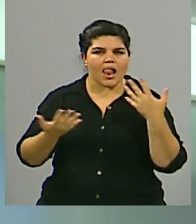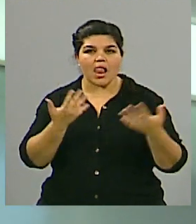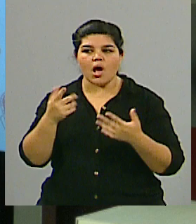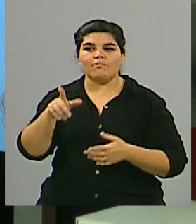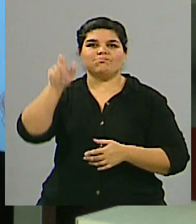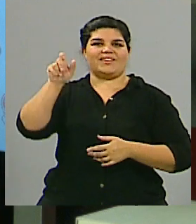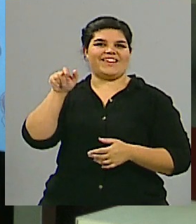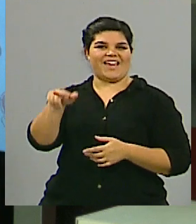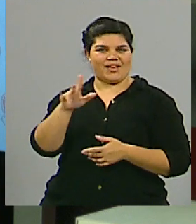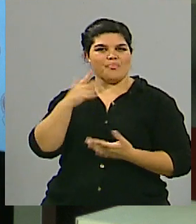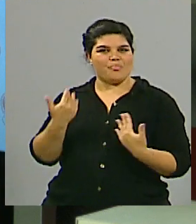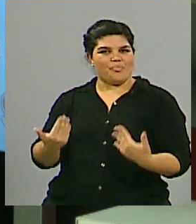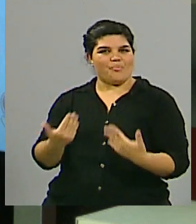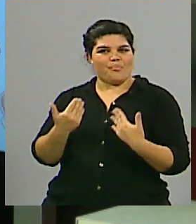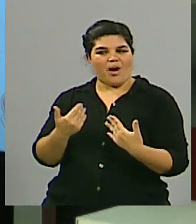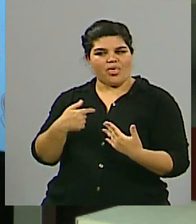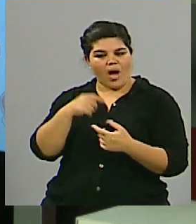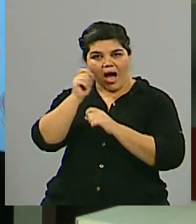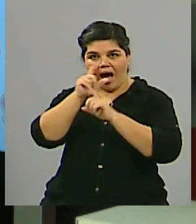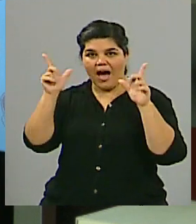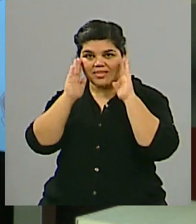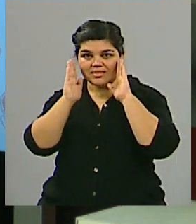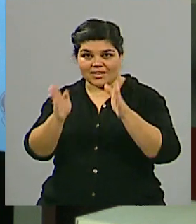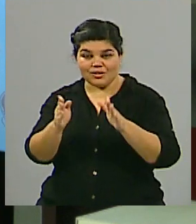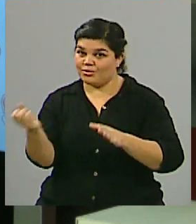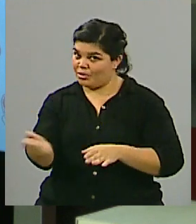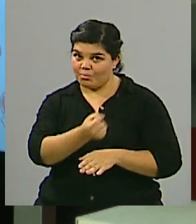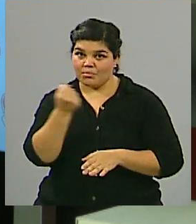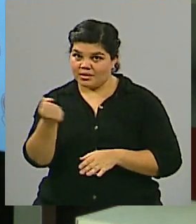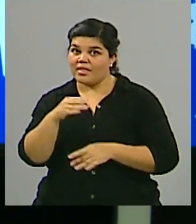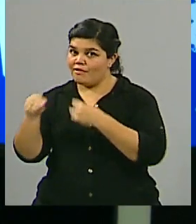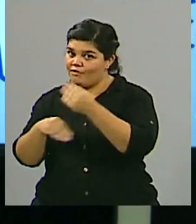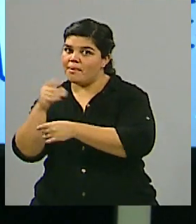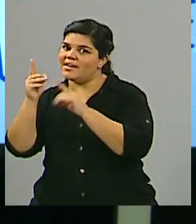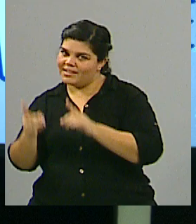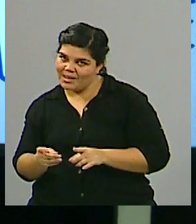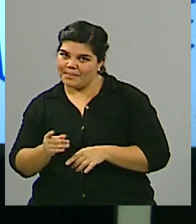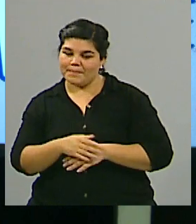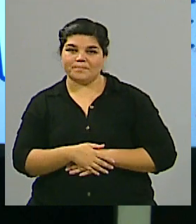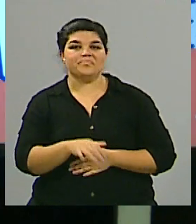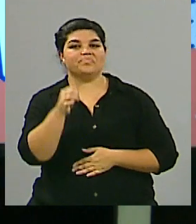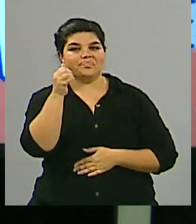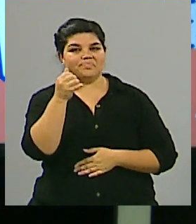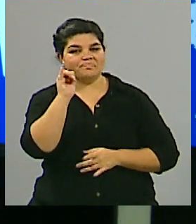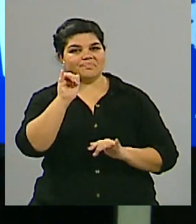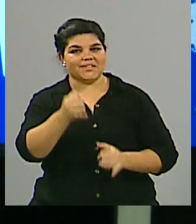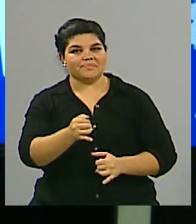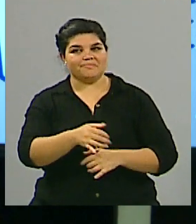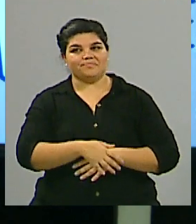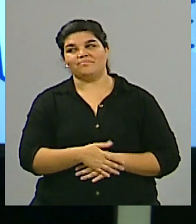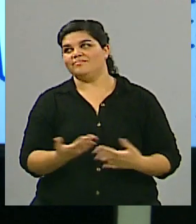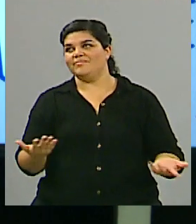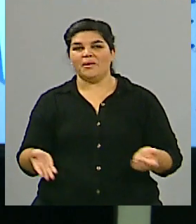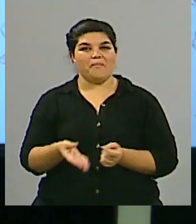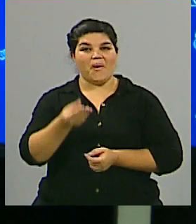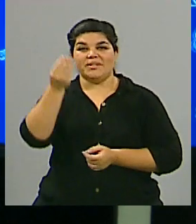estar atentos, ¿no?, a lo que pueda estar sucediendo con nuestros hijos y nuestras hijas. Eso es clave y se ha dicho tantas veces y